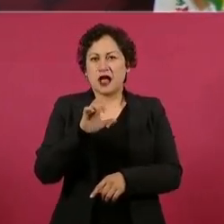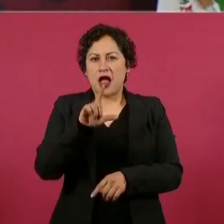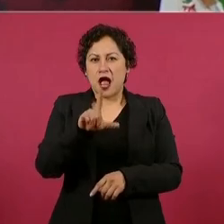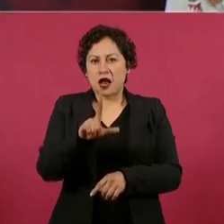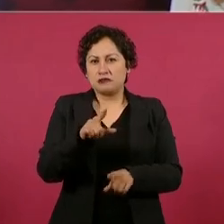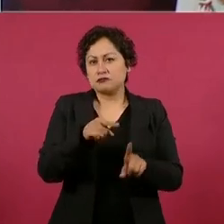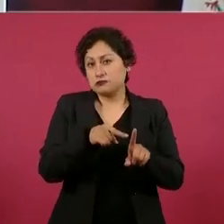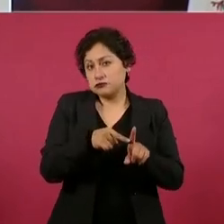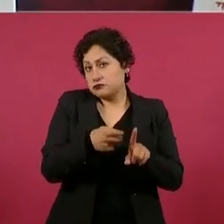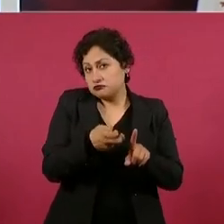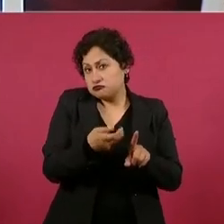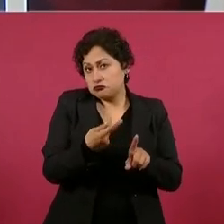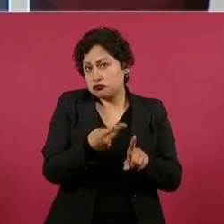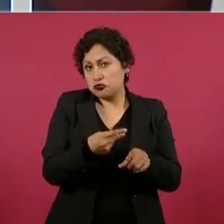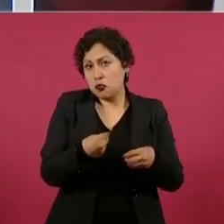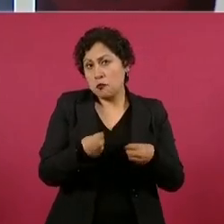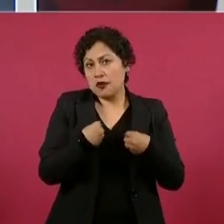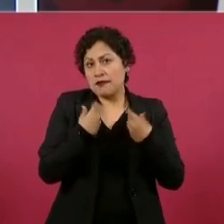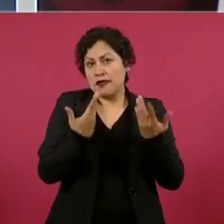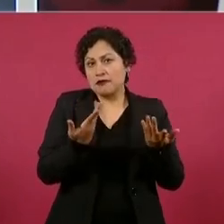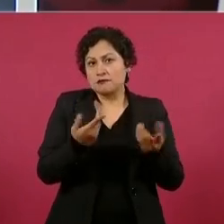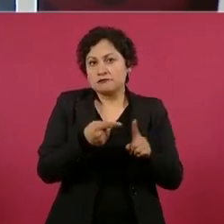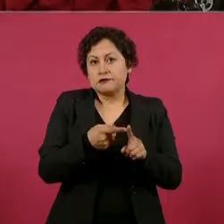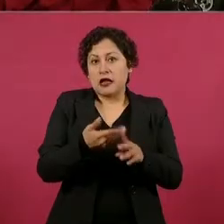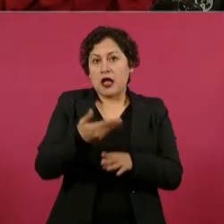siendo un gran poeta.